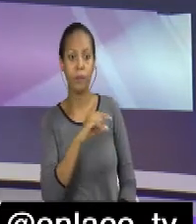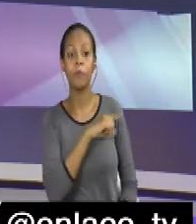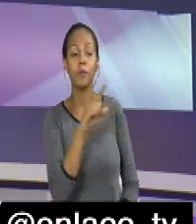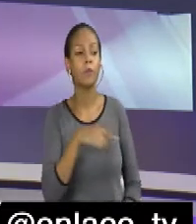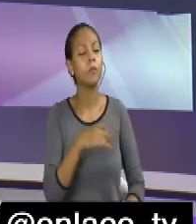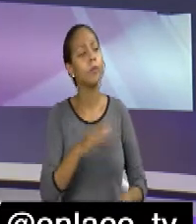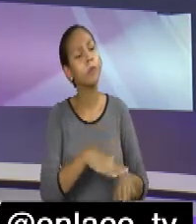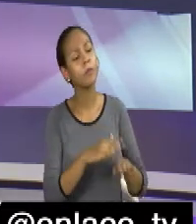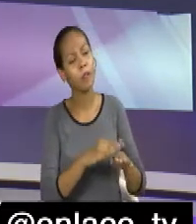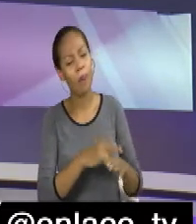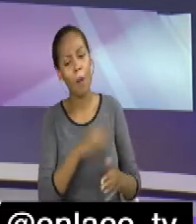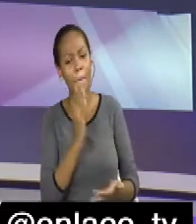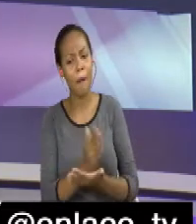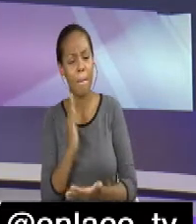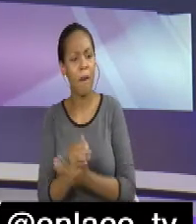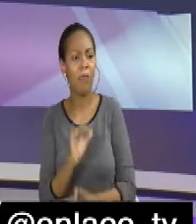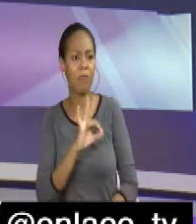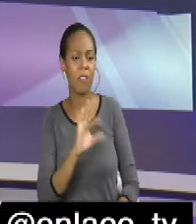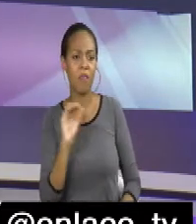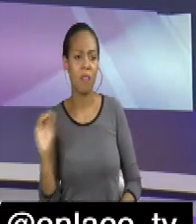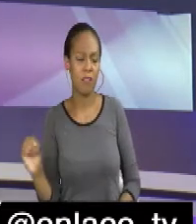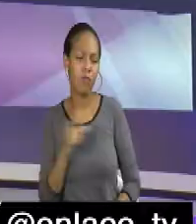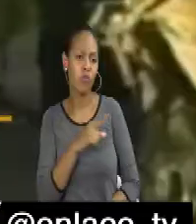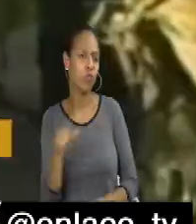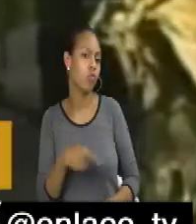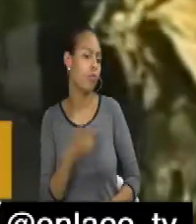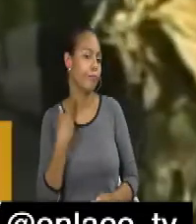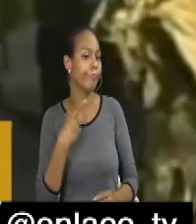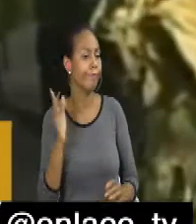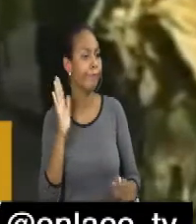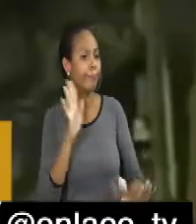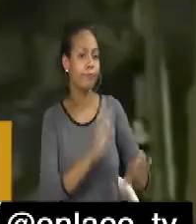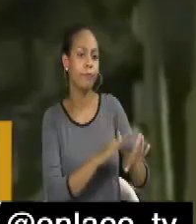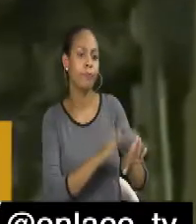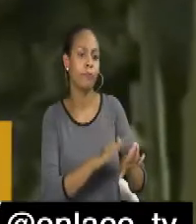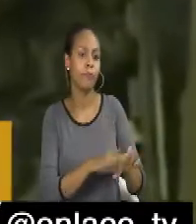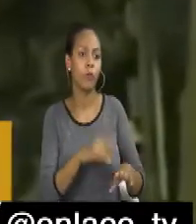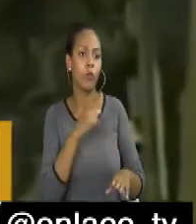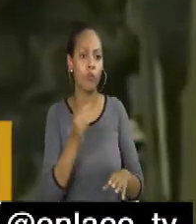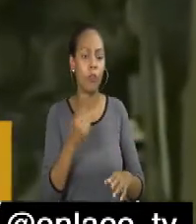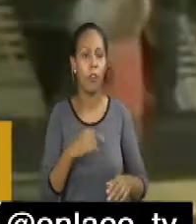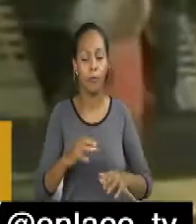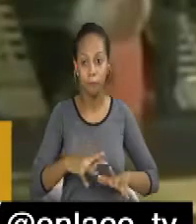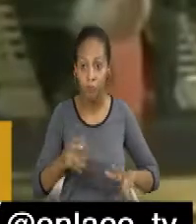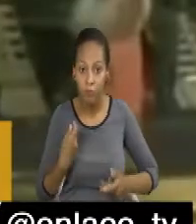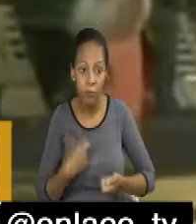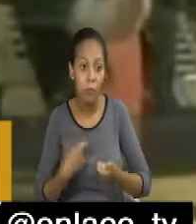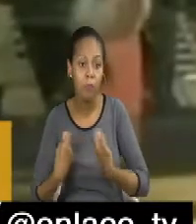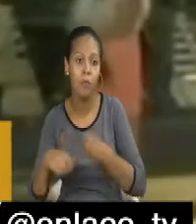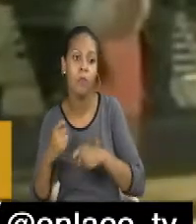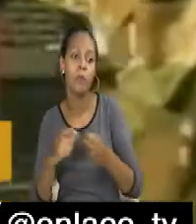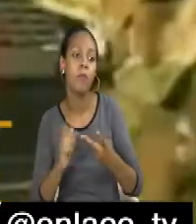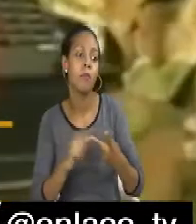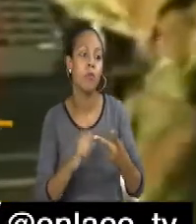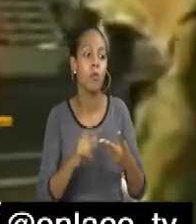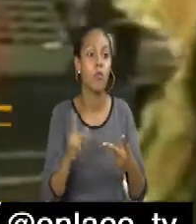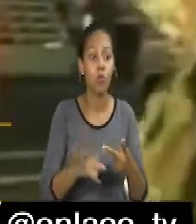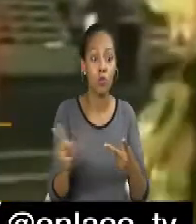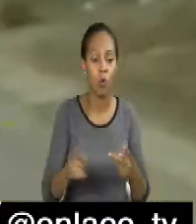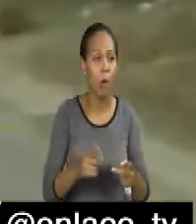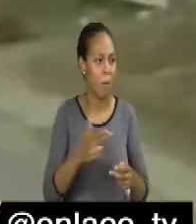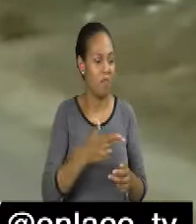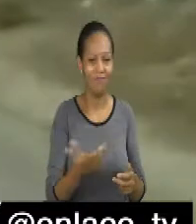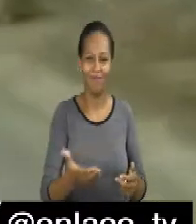de junio en la ciudad de Bucaramanga. Por los delitos de concierto para delinquir, homicidio, desaparición y desplazamiento forzados